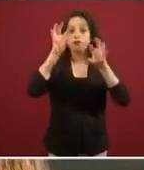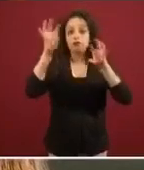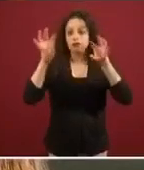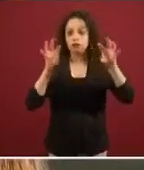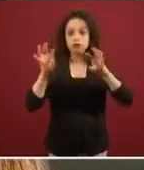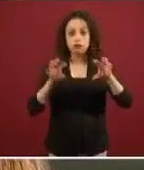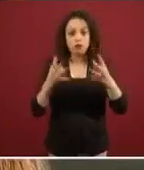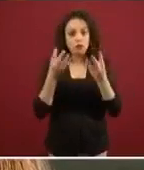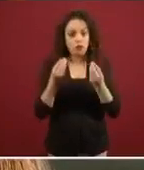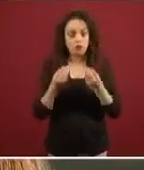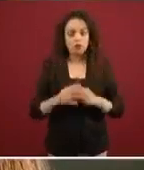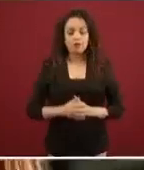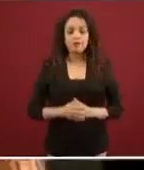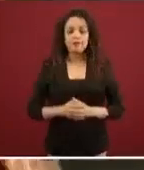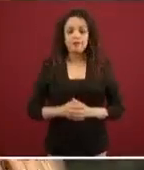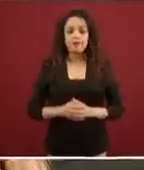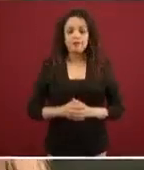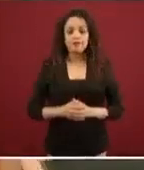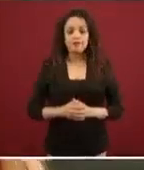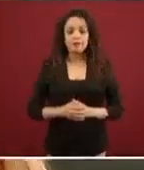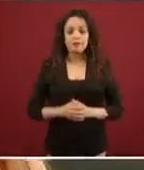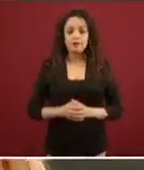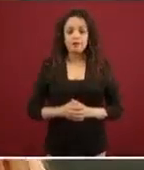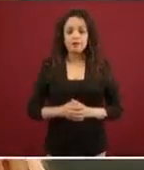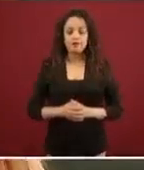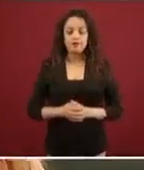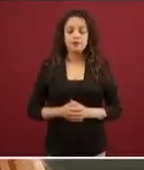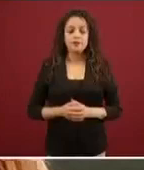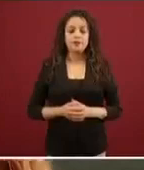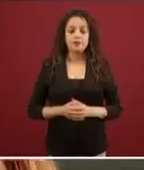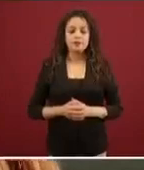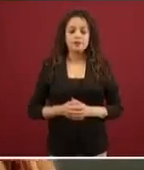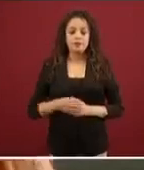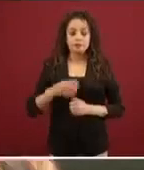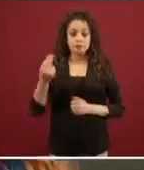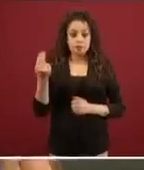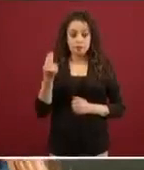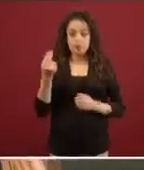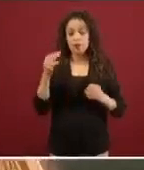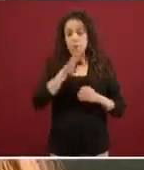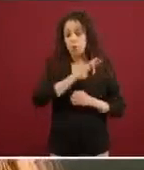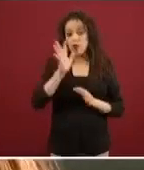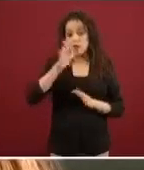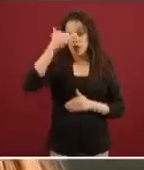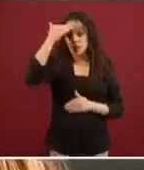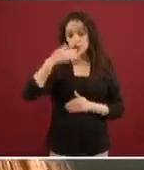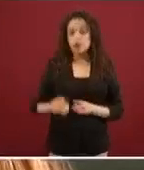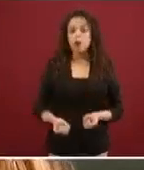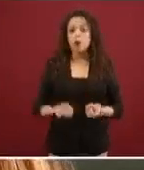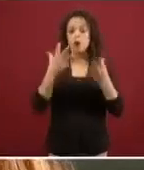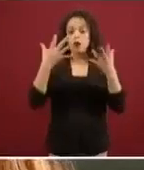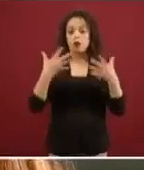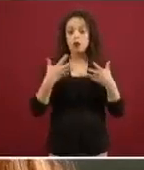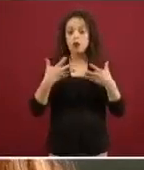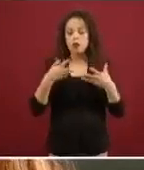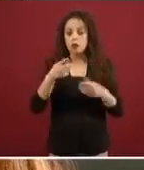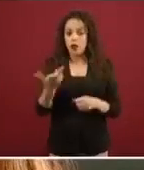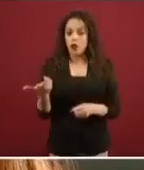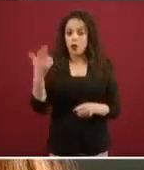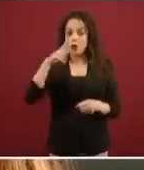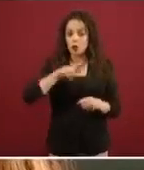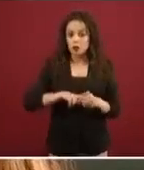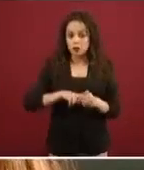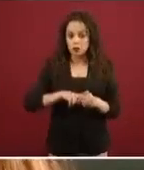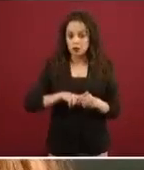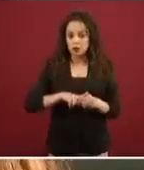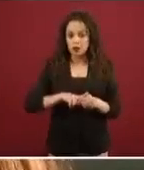ya qué nivel de ocupación ya tienen de las instalaciones hospitalarias para casos